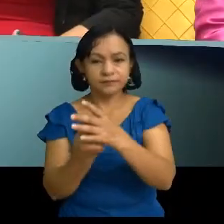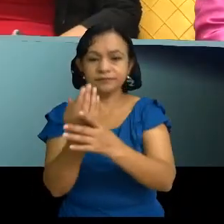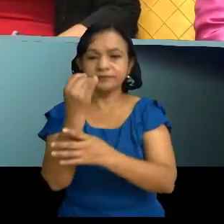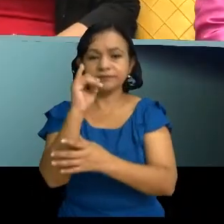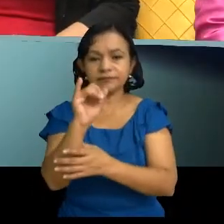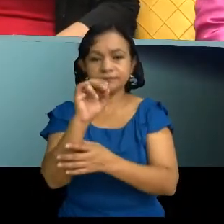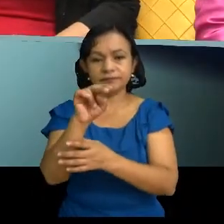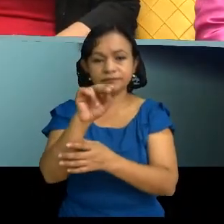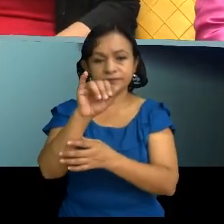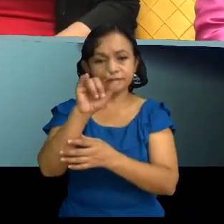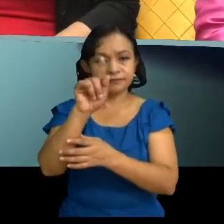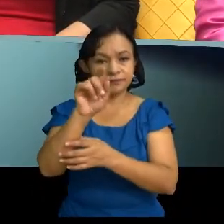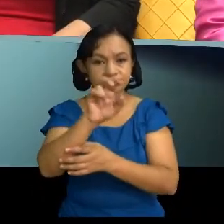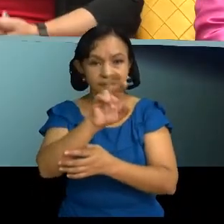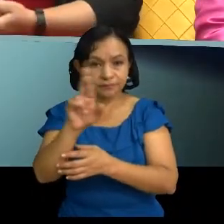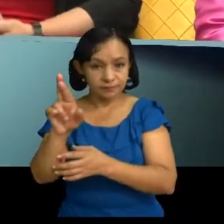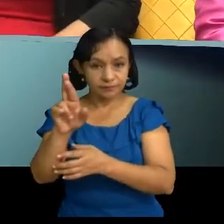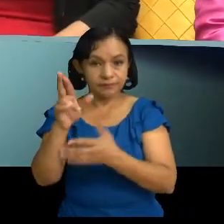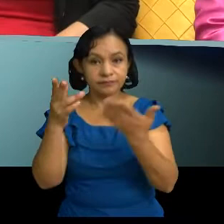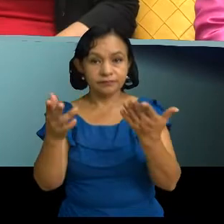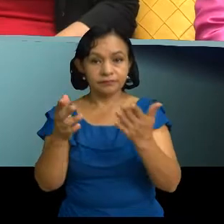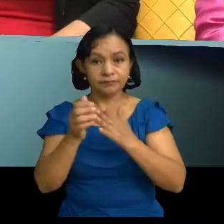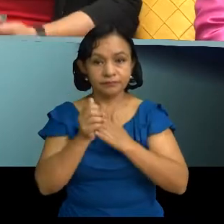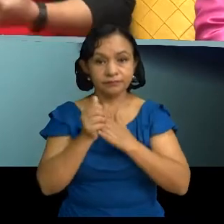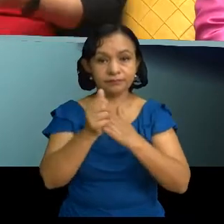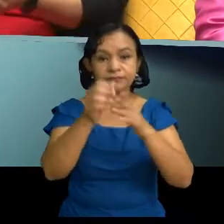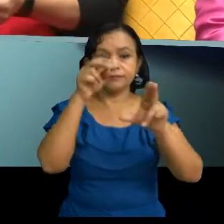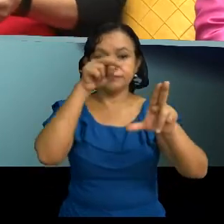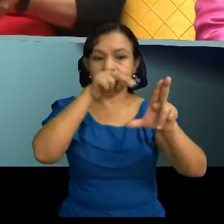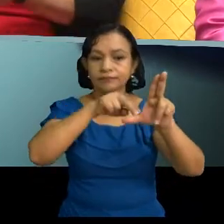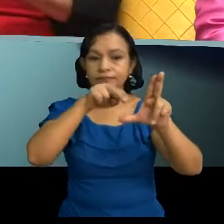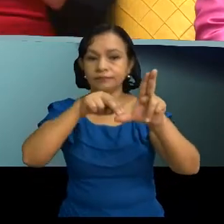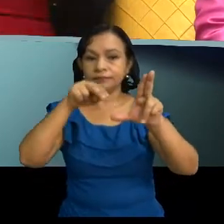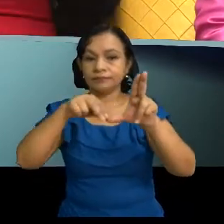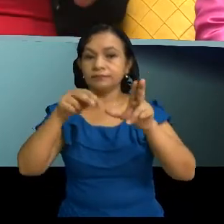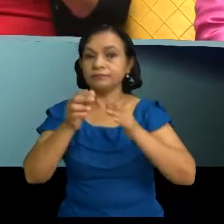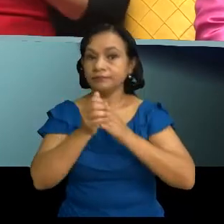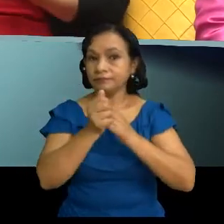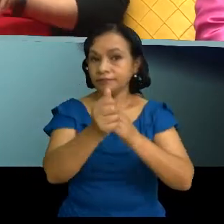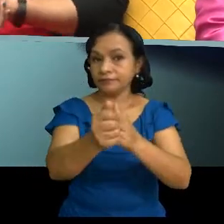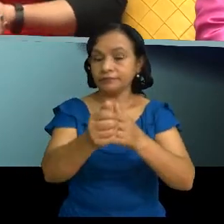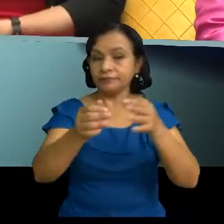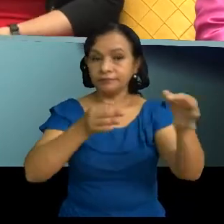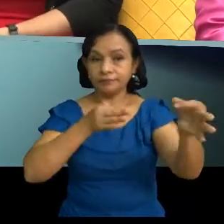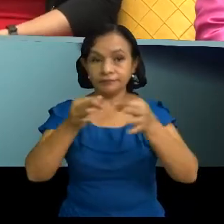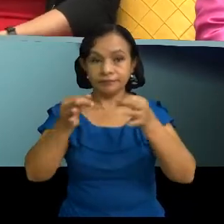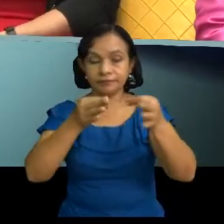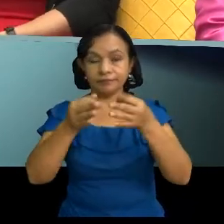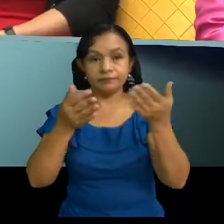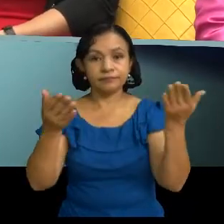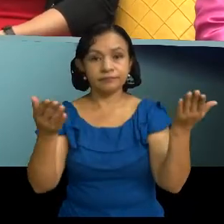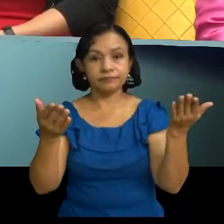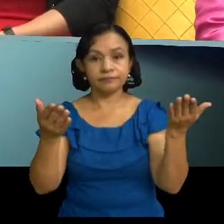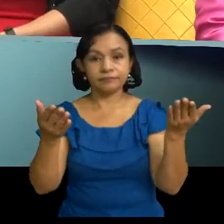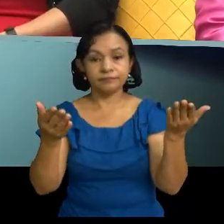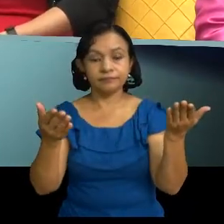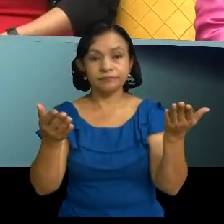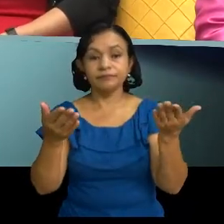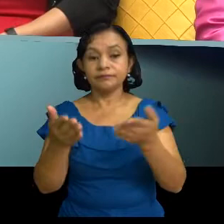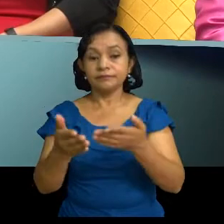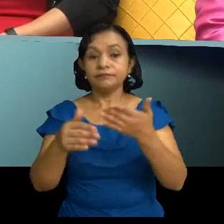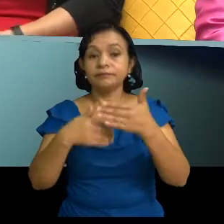ineter verdad y por supuesto liderado por el sinapred porque te di vuelta te explico y te digo todo este detalle porque al final